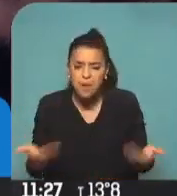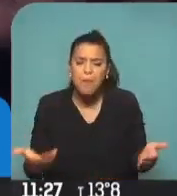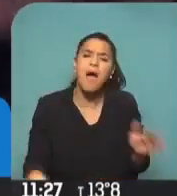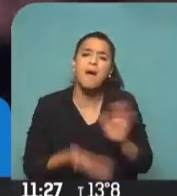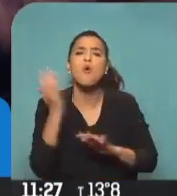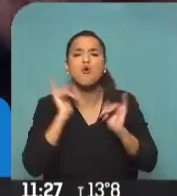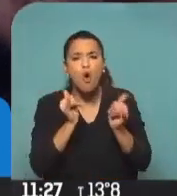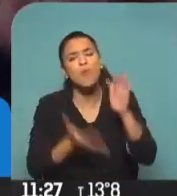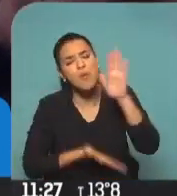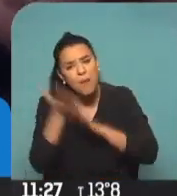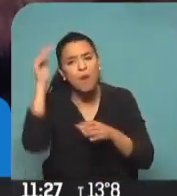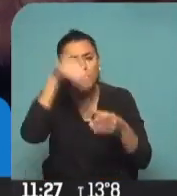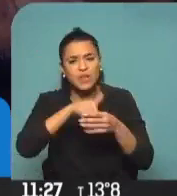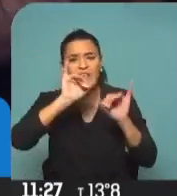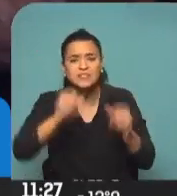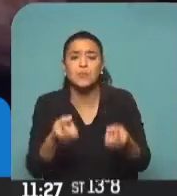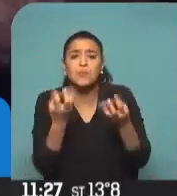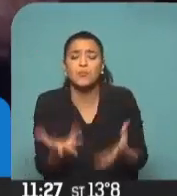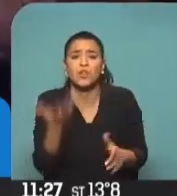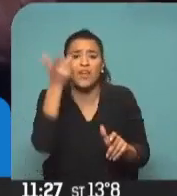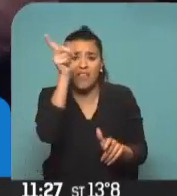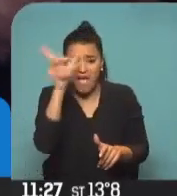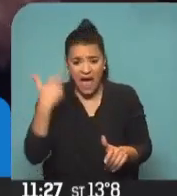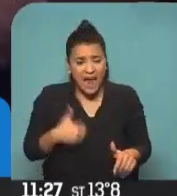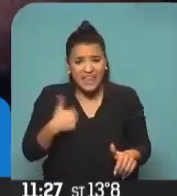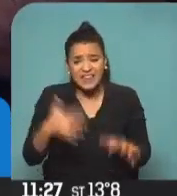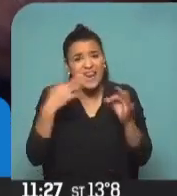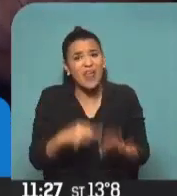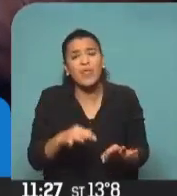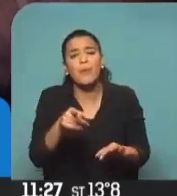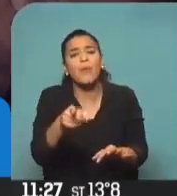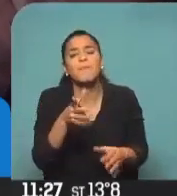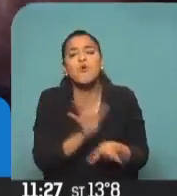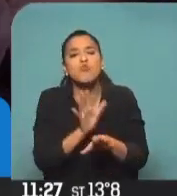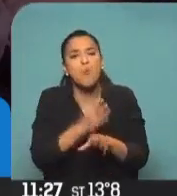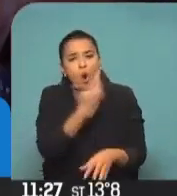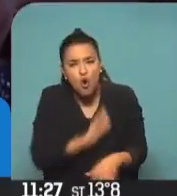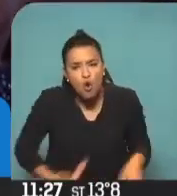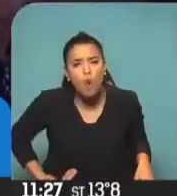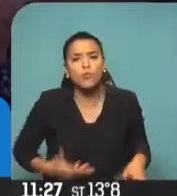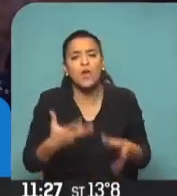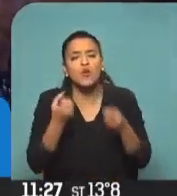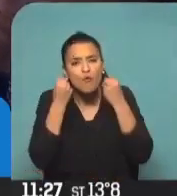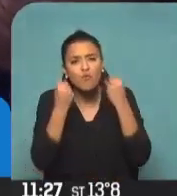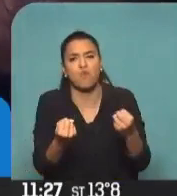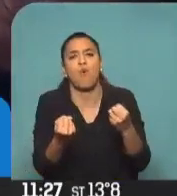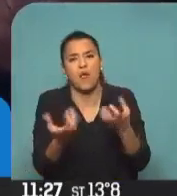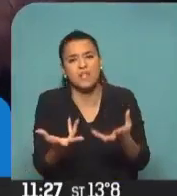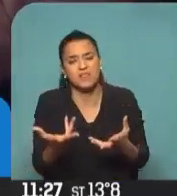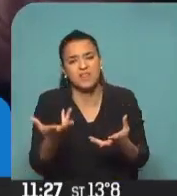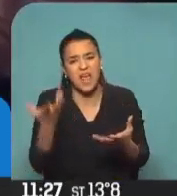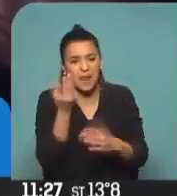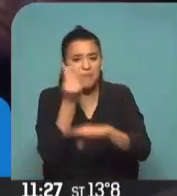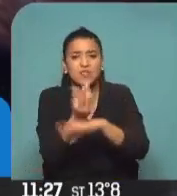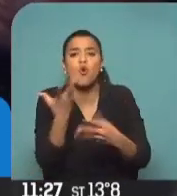los chicos también vayan a votar. La Argentina que tenemos que construir es la Argentina con un gobierno que tenga fuerte representación a